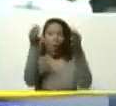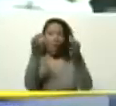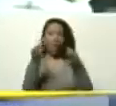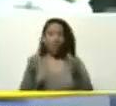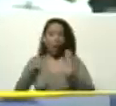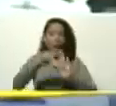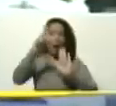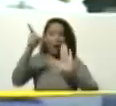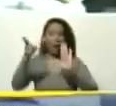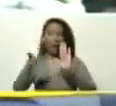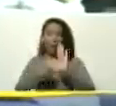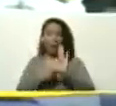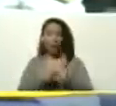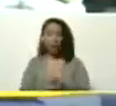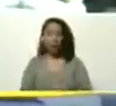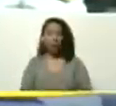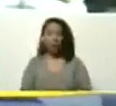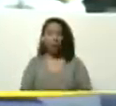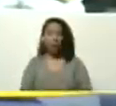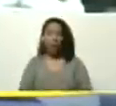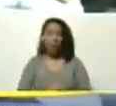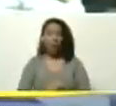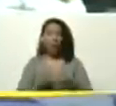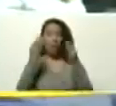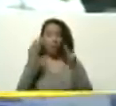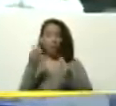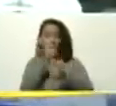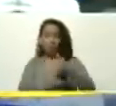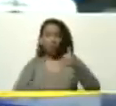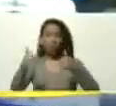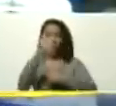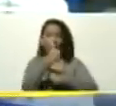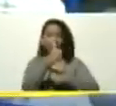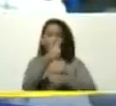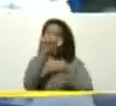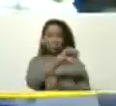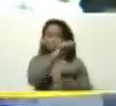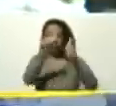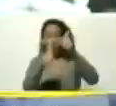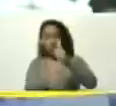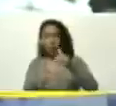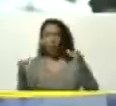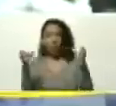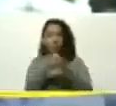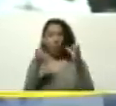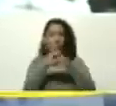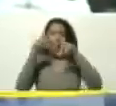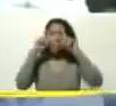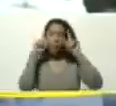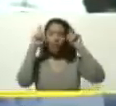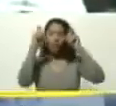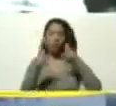generales, almirantes, oficiales superiores, oficiales subalternos, tropas profesionales,